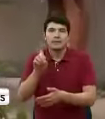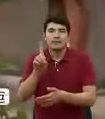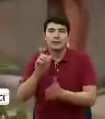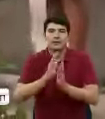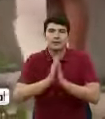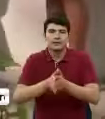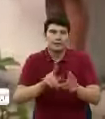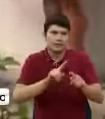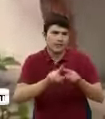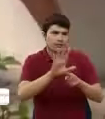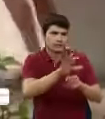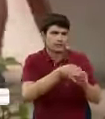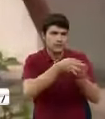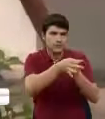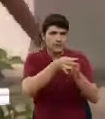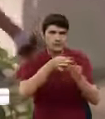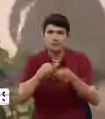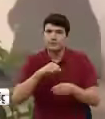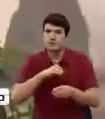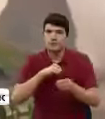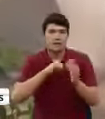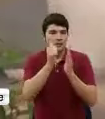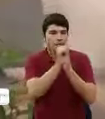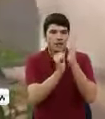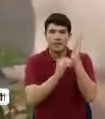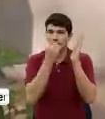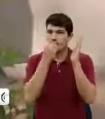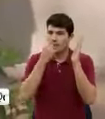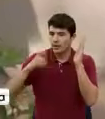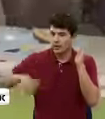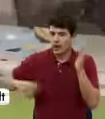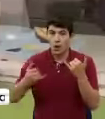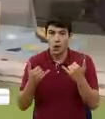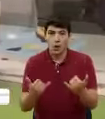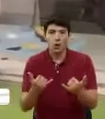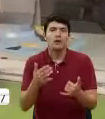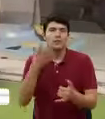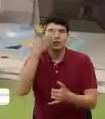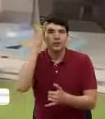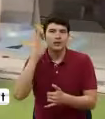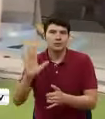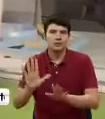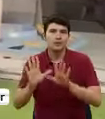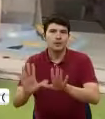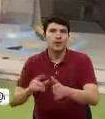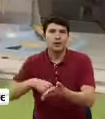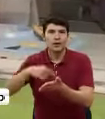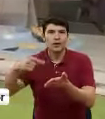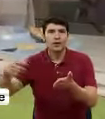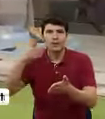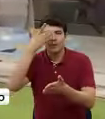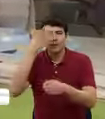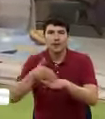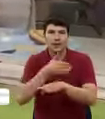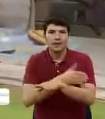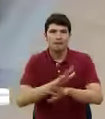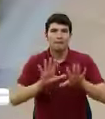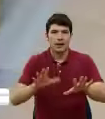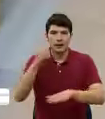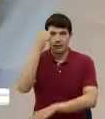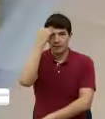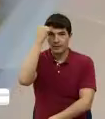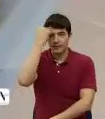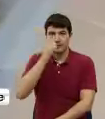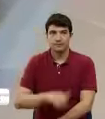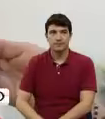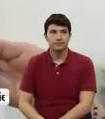Sin embargo, los municipios no tienen el plan de alimentación escolar desde hoy, debido a la suspensión del contrato por el paro docente. O no podemos